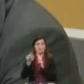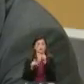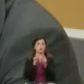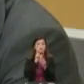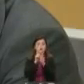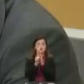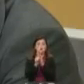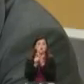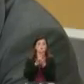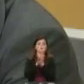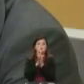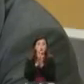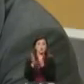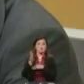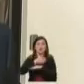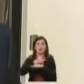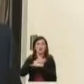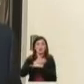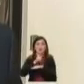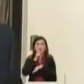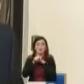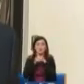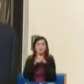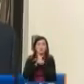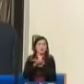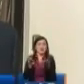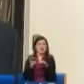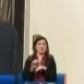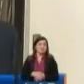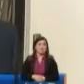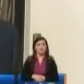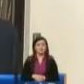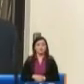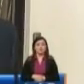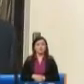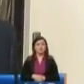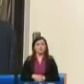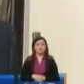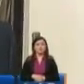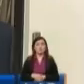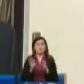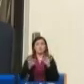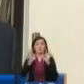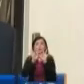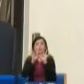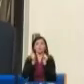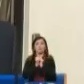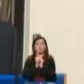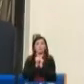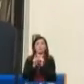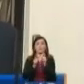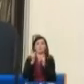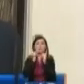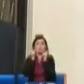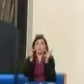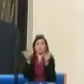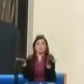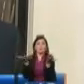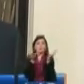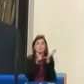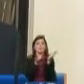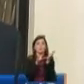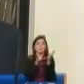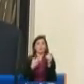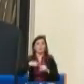la supuesta censura previa. Está indicando que es una información de relevancia de interés público y no ha podido demostrar que nosotros